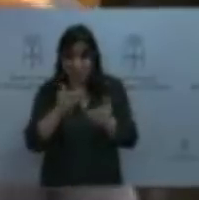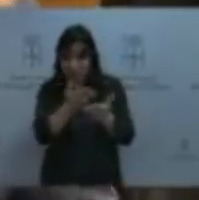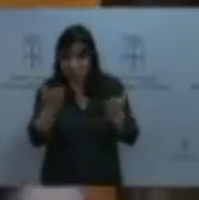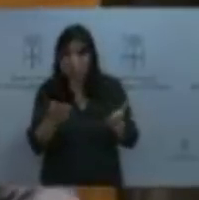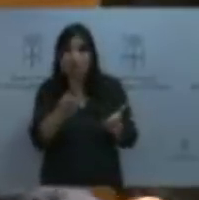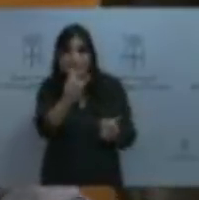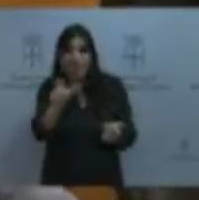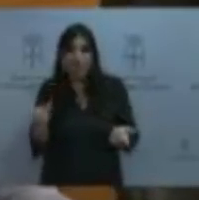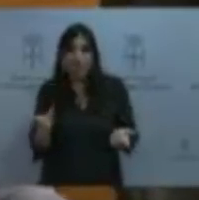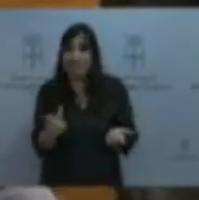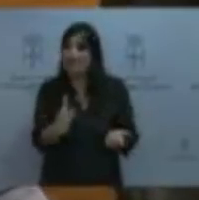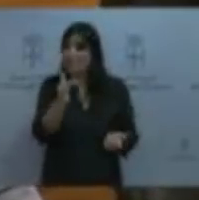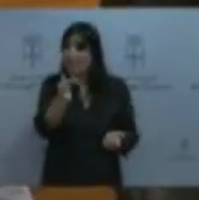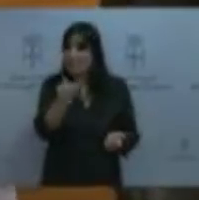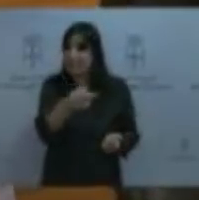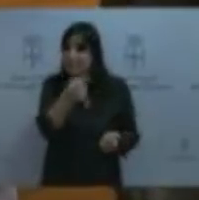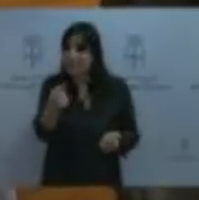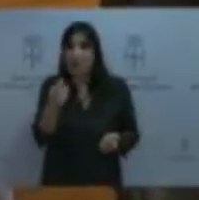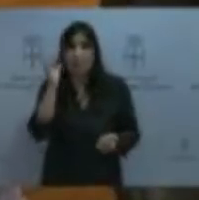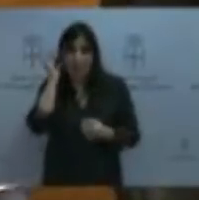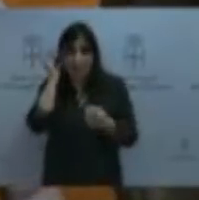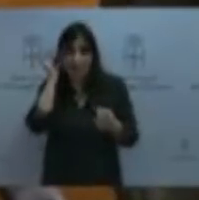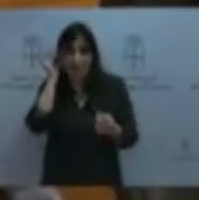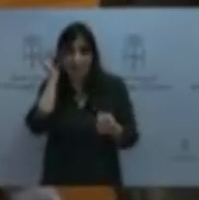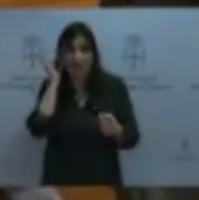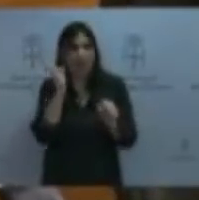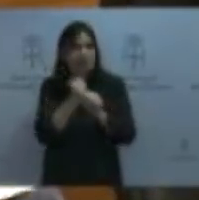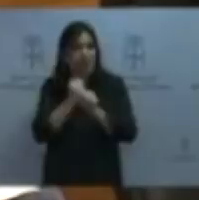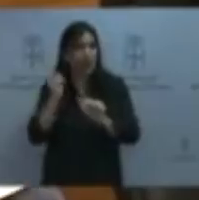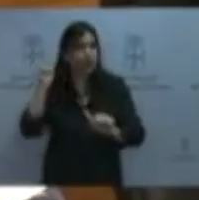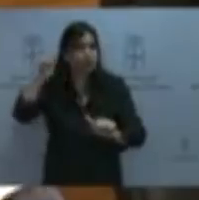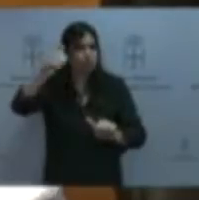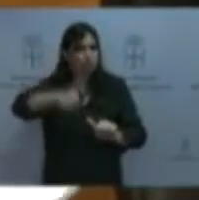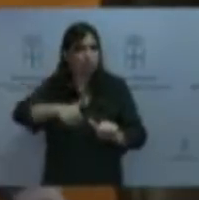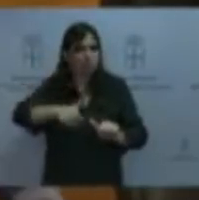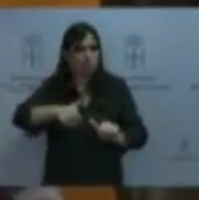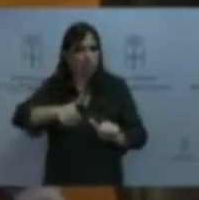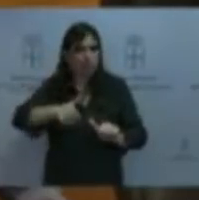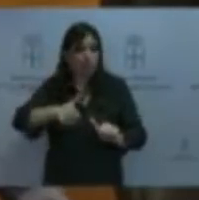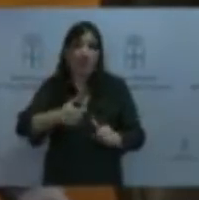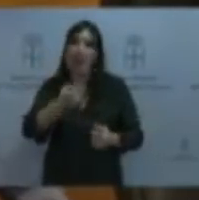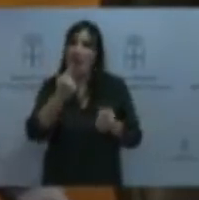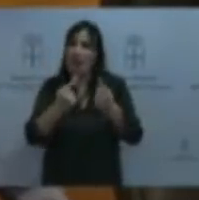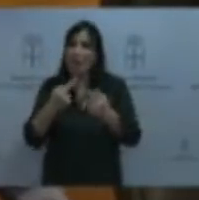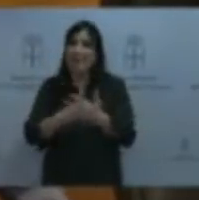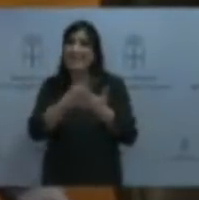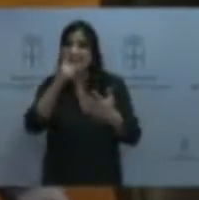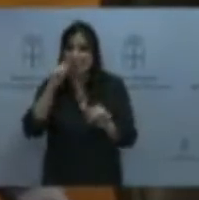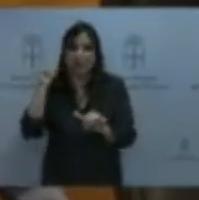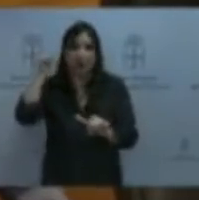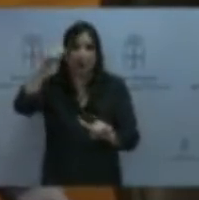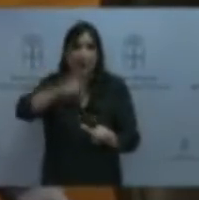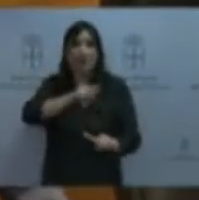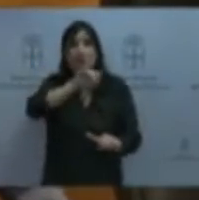muchas de esas mujeres que llevaban trabajando muchísimo tiempo, incluso algunas 16 años, y reciben esos 2.300 euros por ese cambio